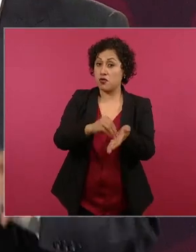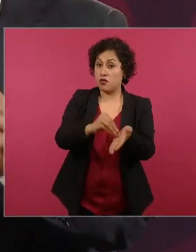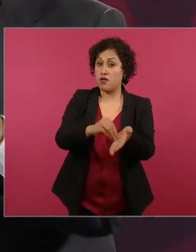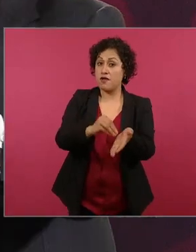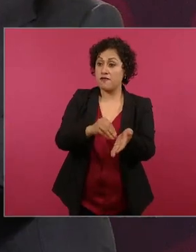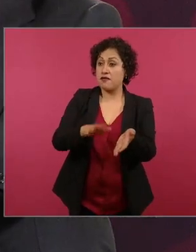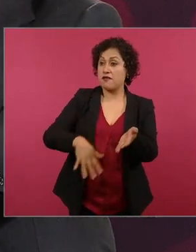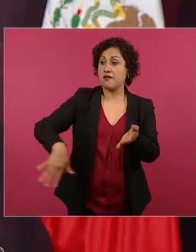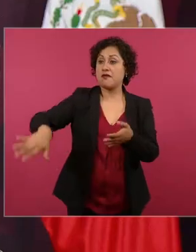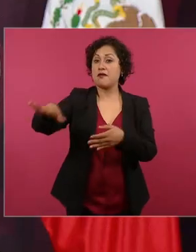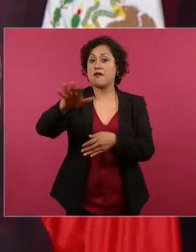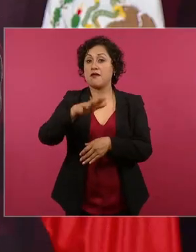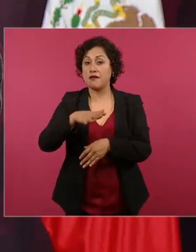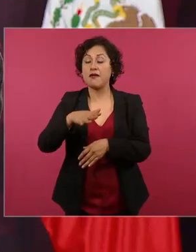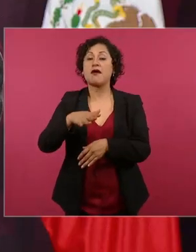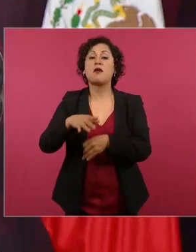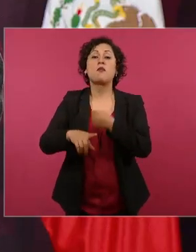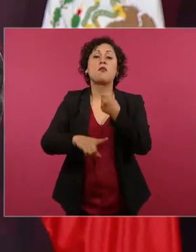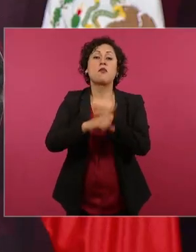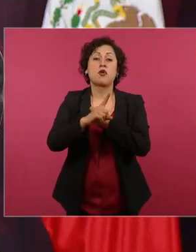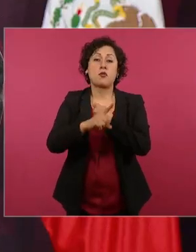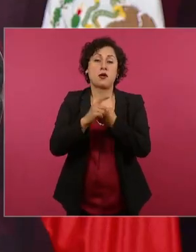por conflictos agrarios,